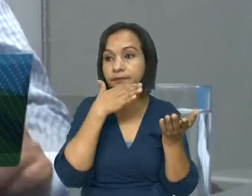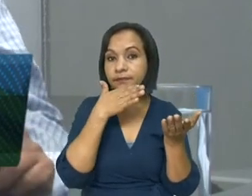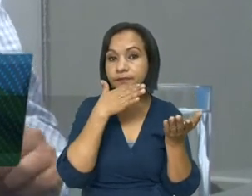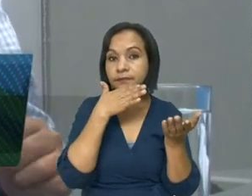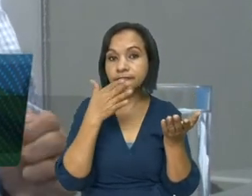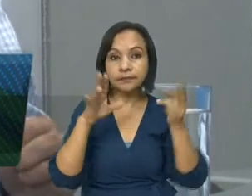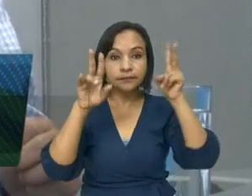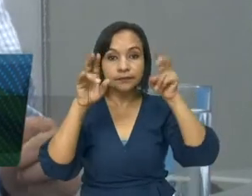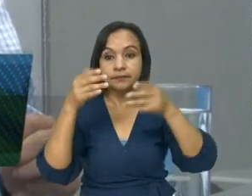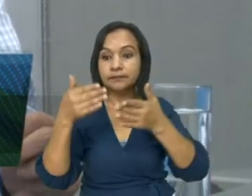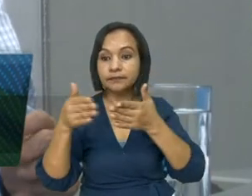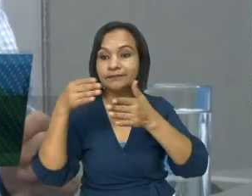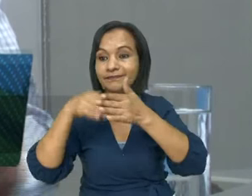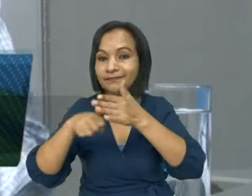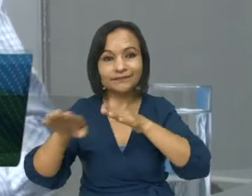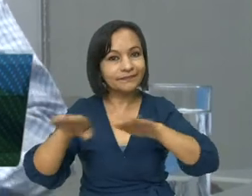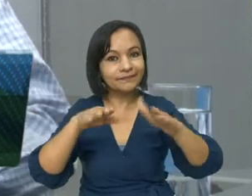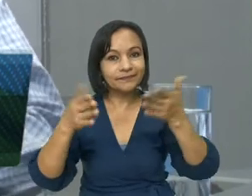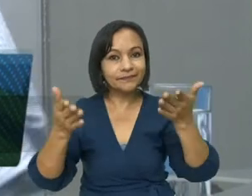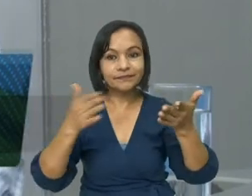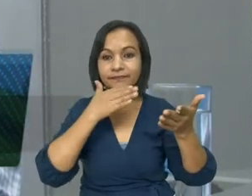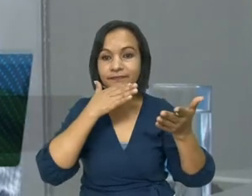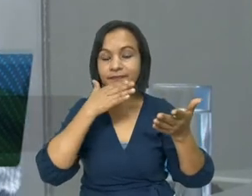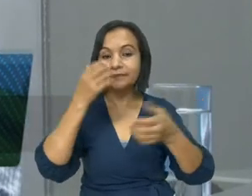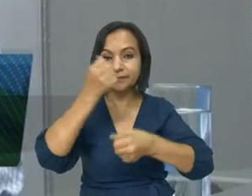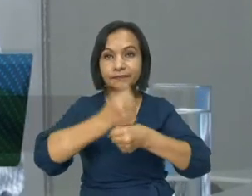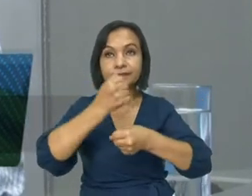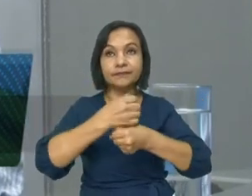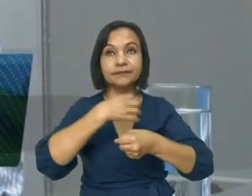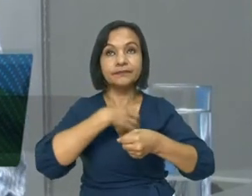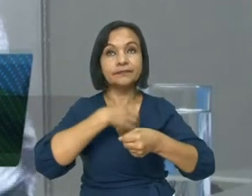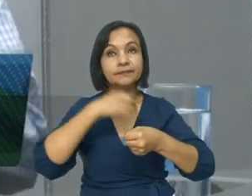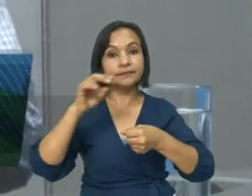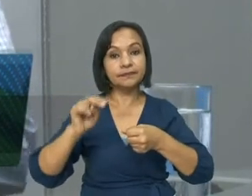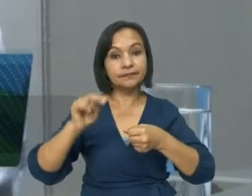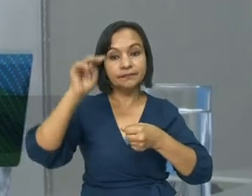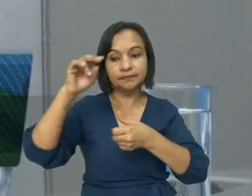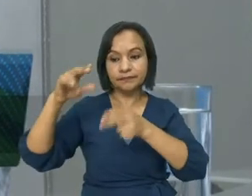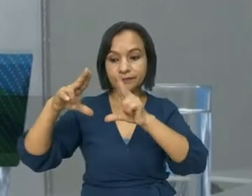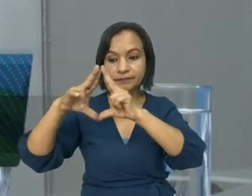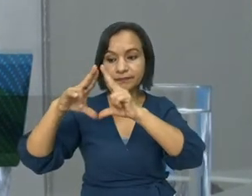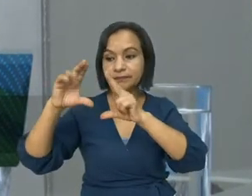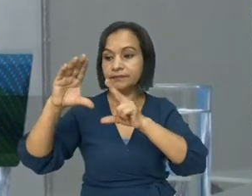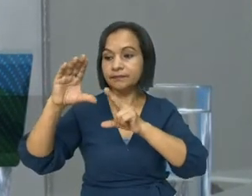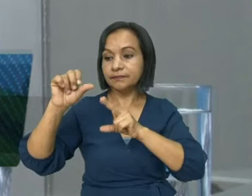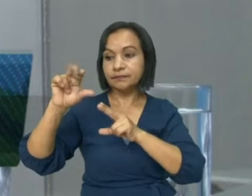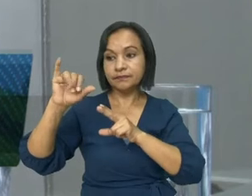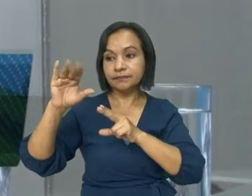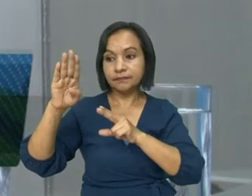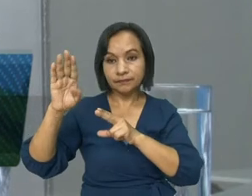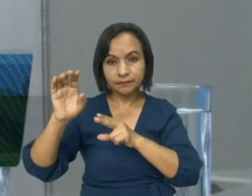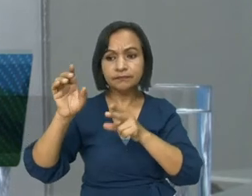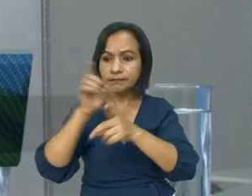en temas de acceso, pero nosotros tenemos una estrategia especial para la Costa Caribe, porque ellos se merecen pues